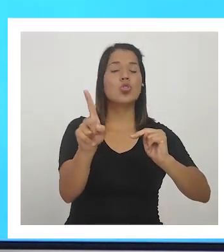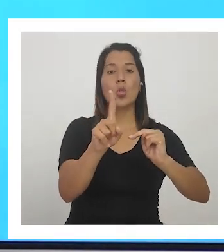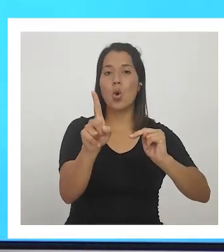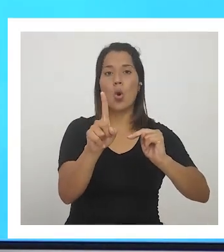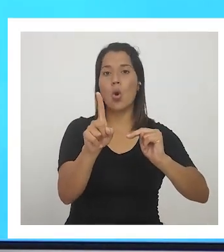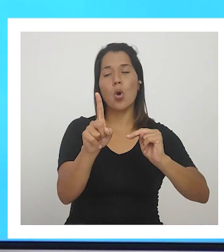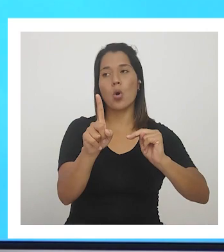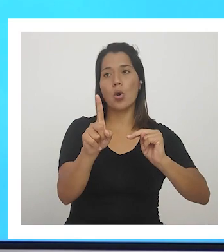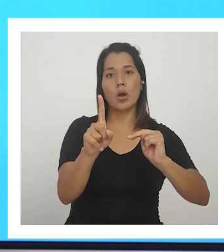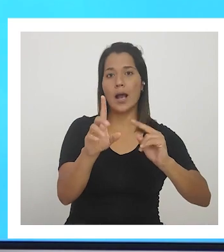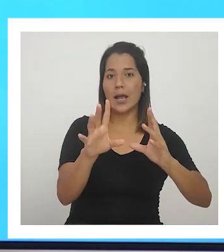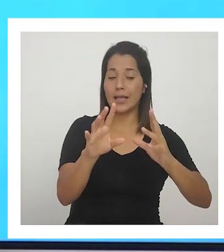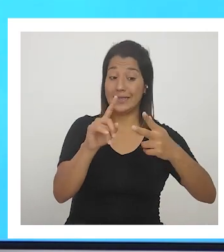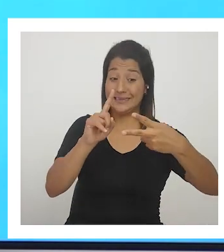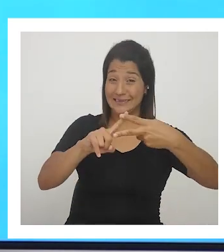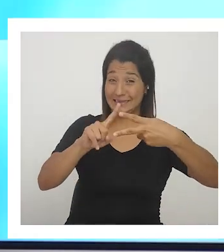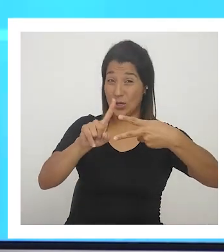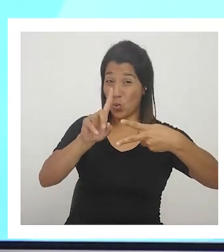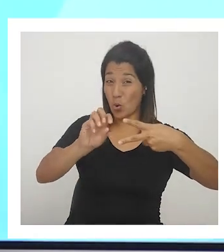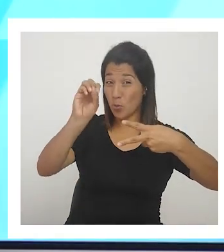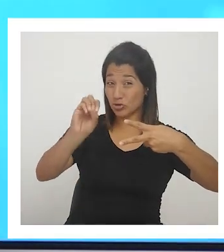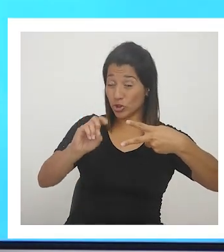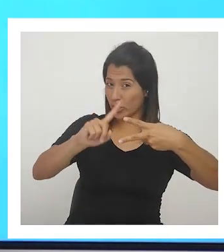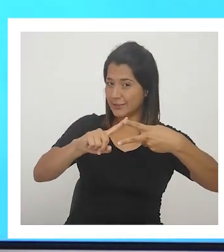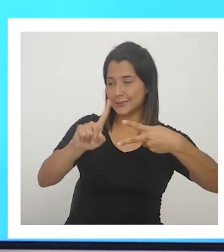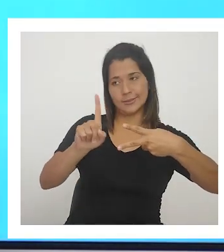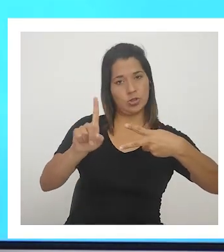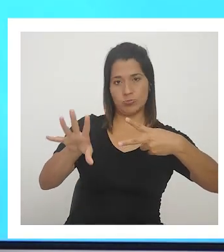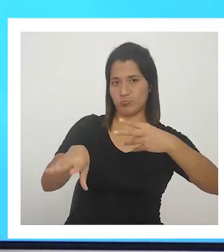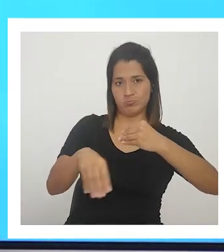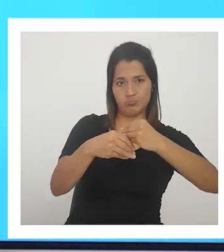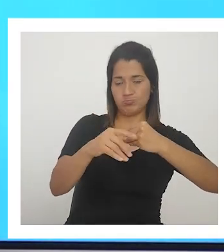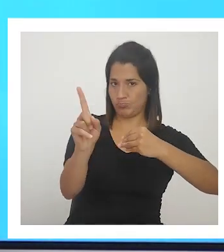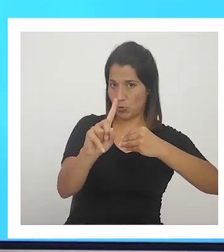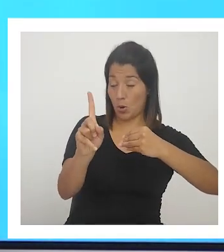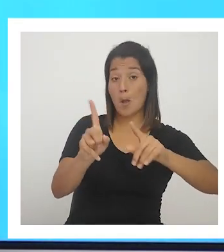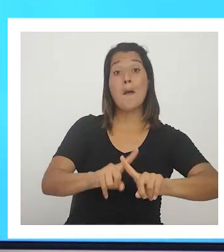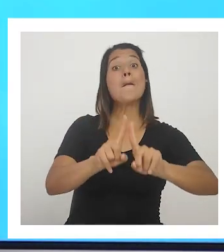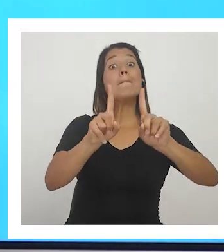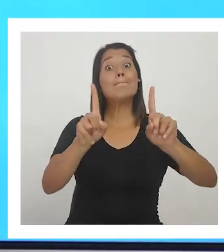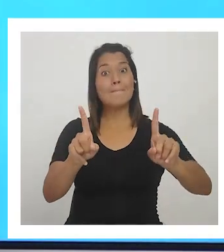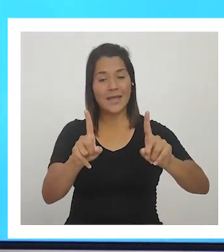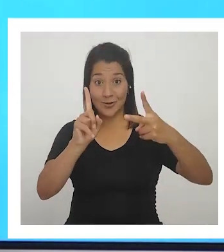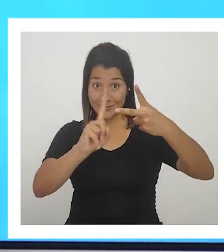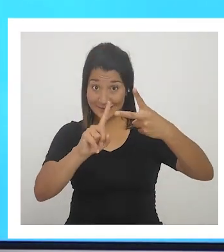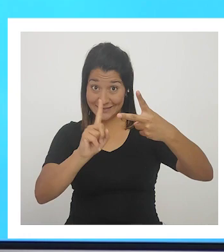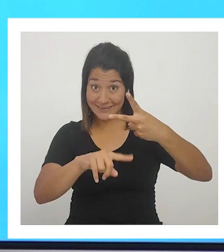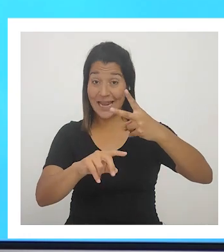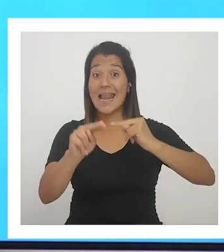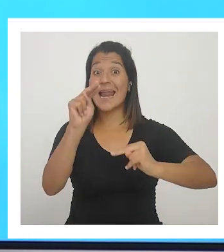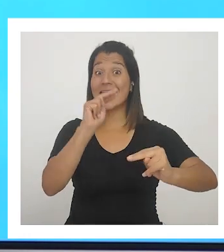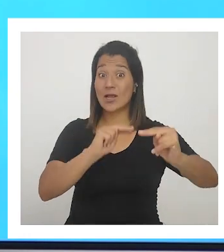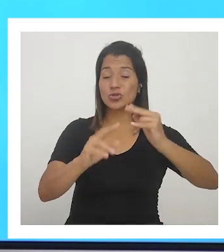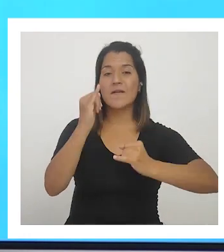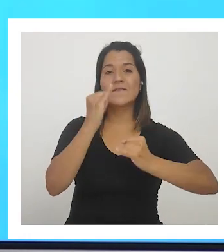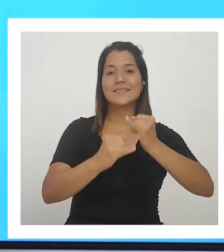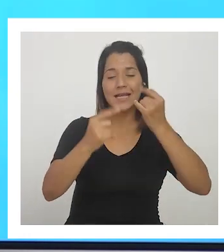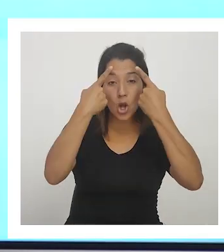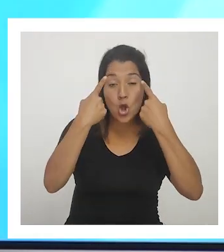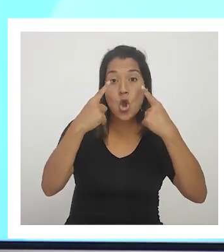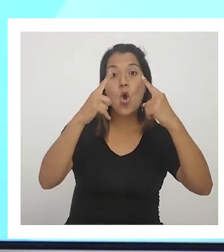1, pero en la negociación final logramos que sí pudiéramos llegar